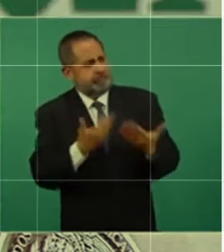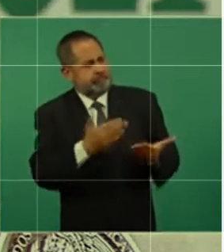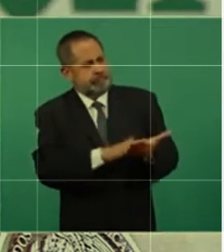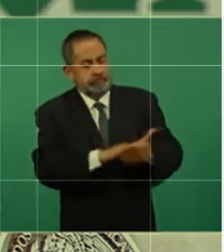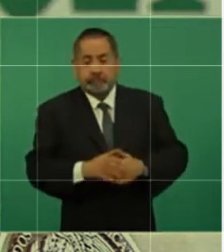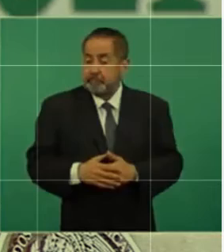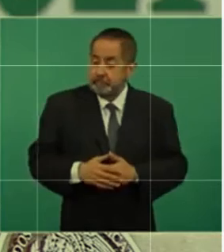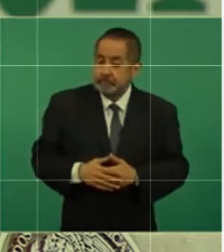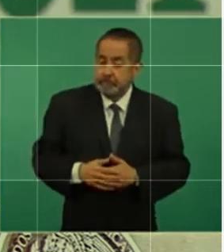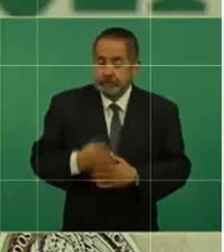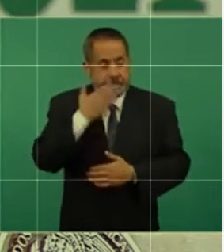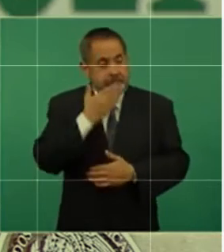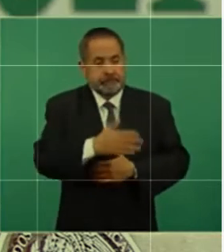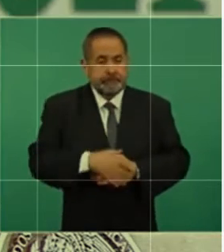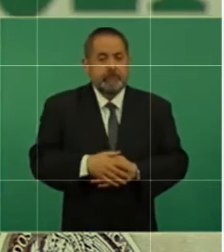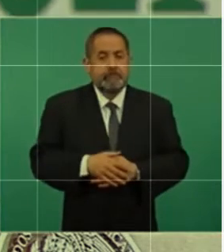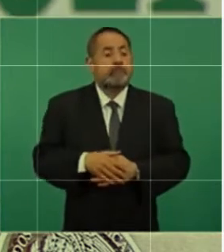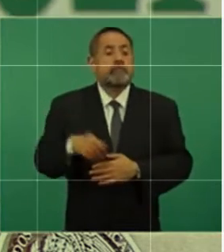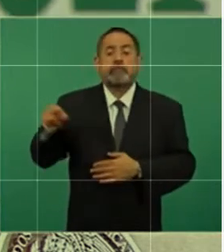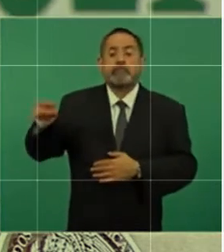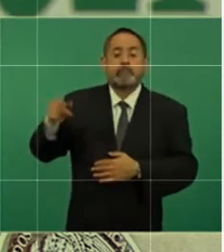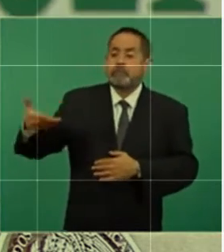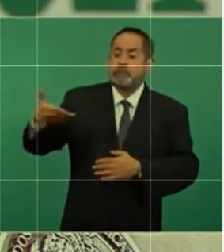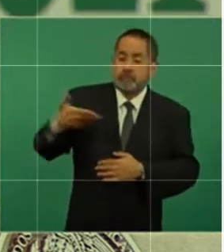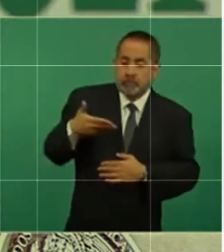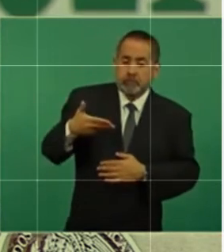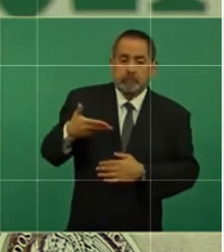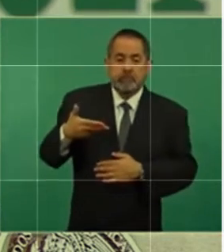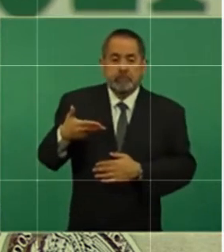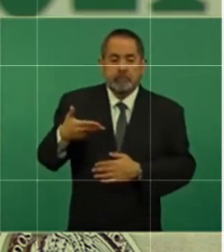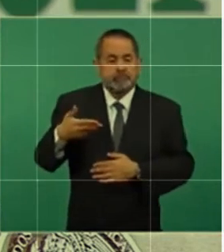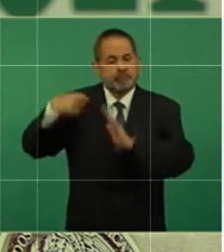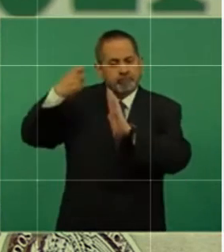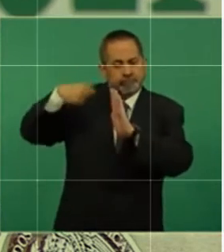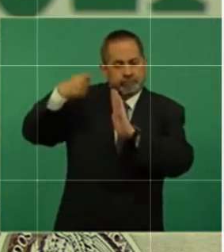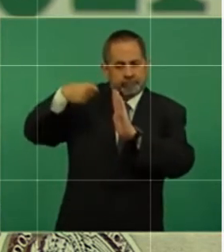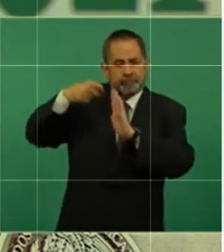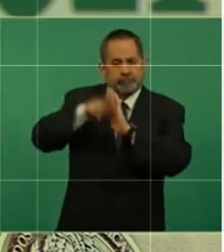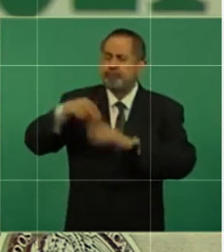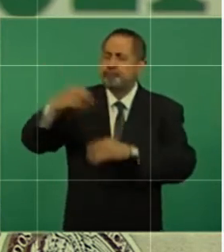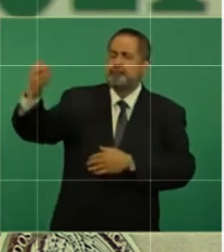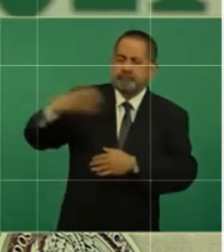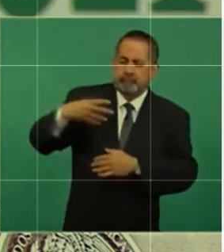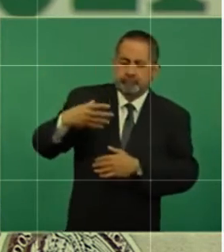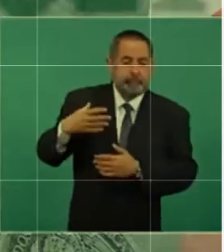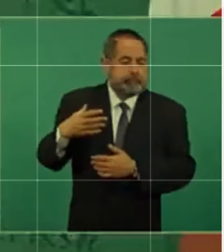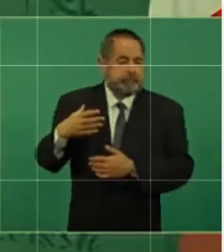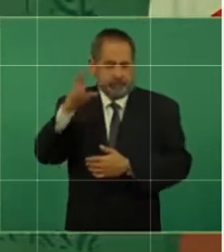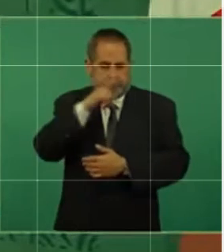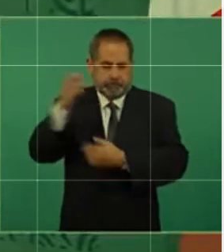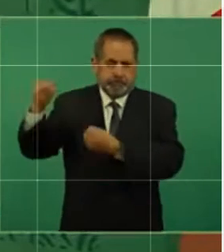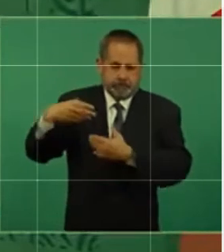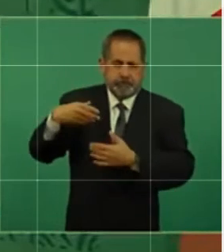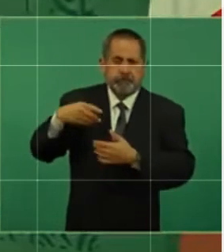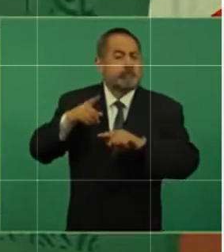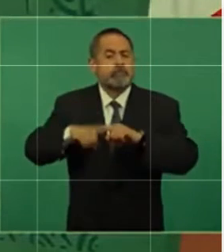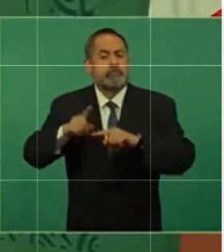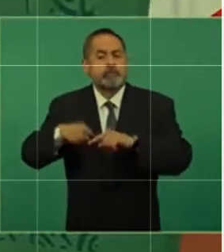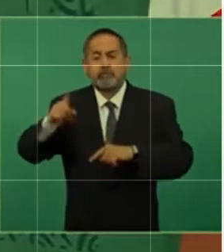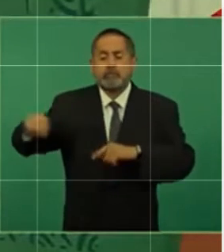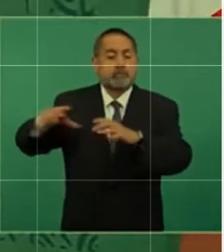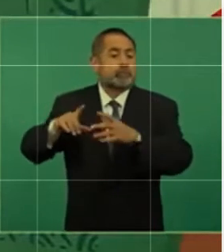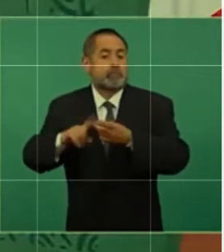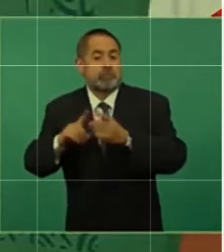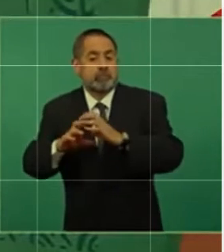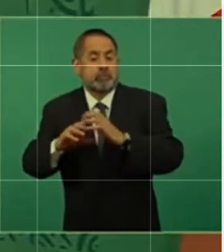Ofrecieron ellos hacer un video, una transmisión por parte de sus